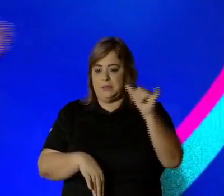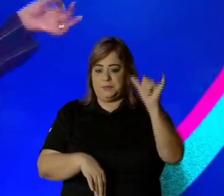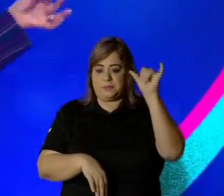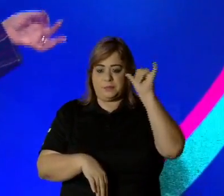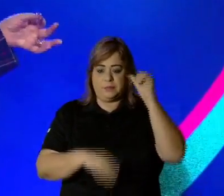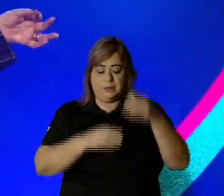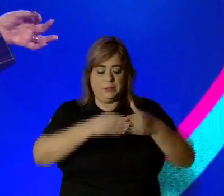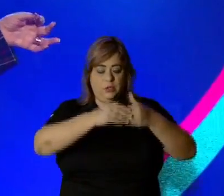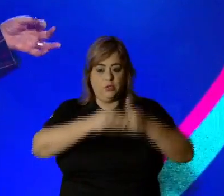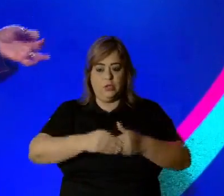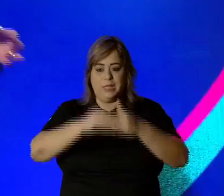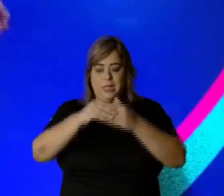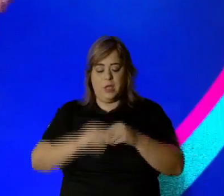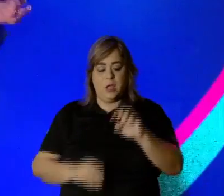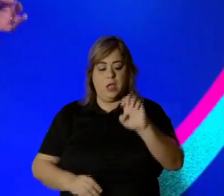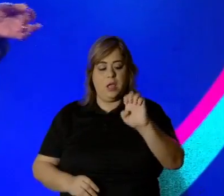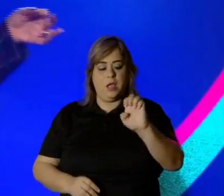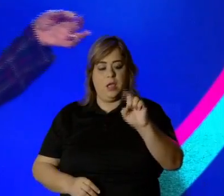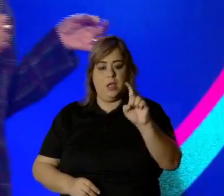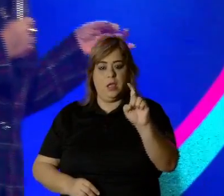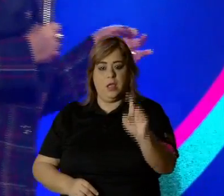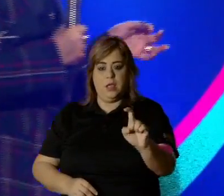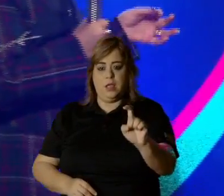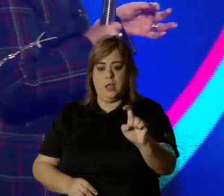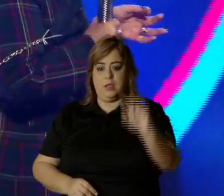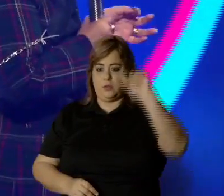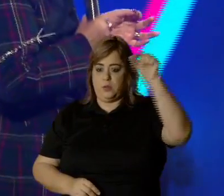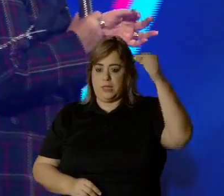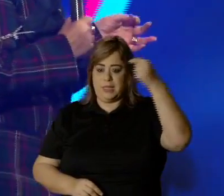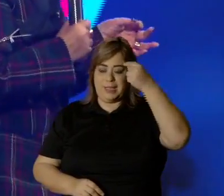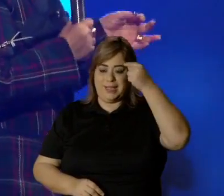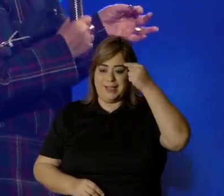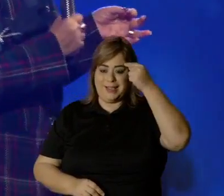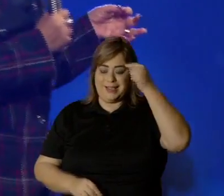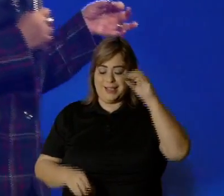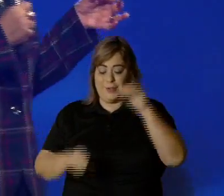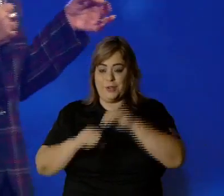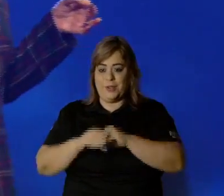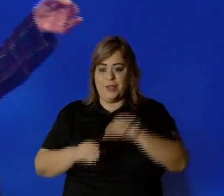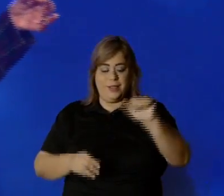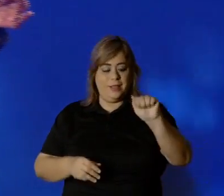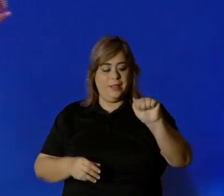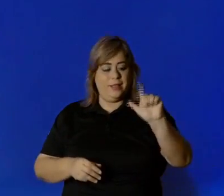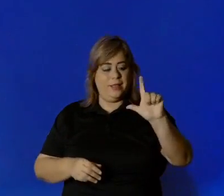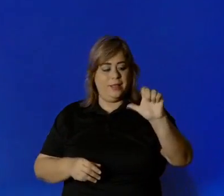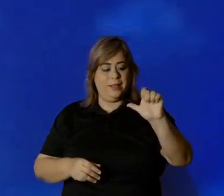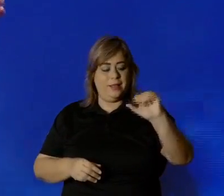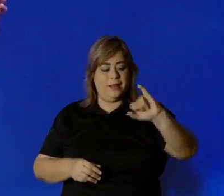todos los seis gobernadores. Fui donde Alejandro y le dije, Alejandro, yo te amo.